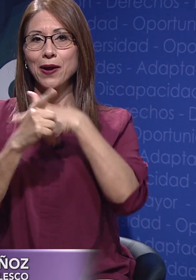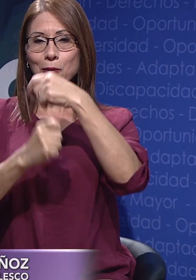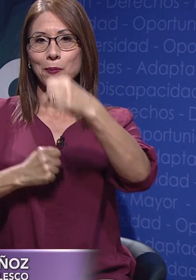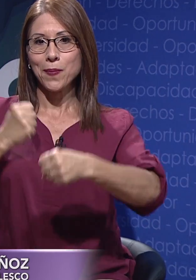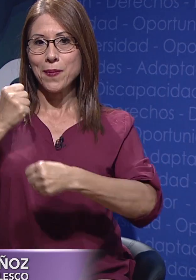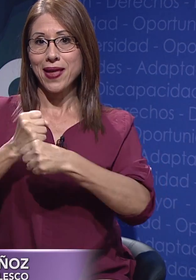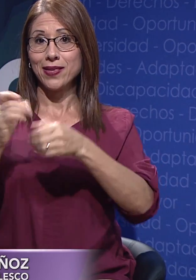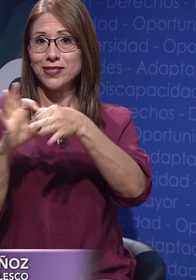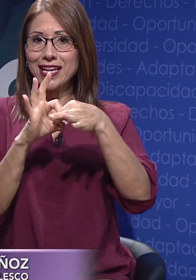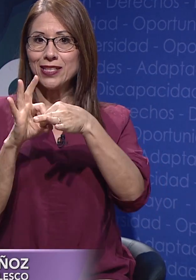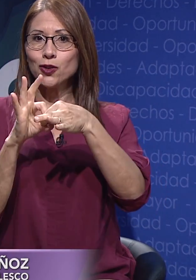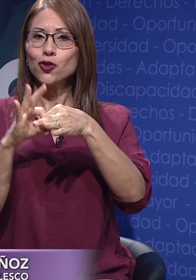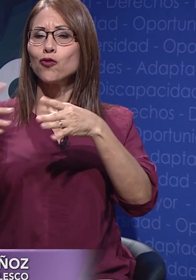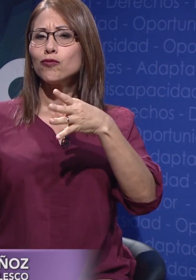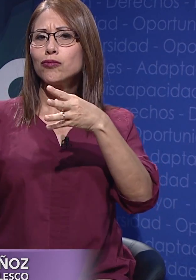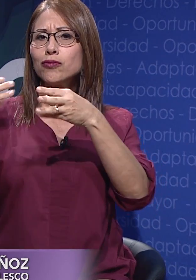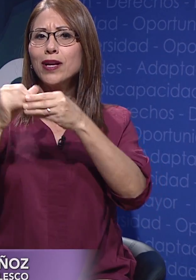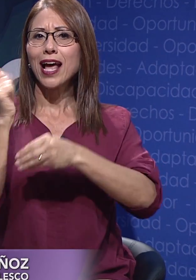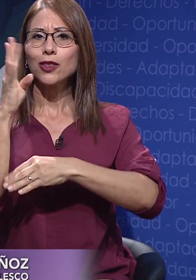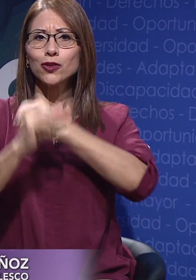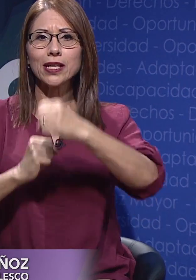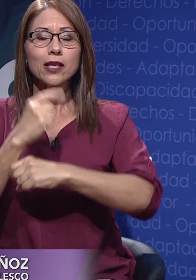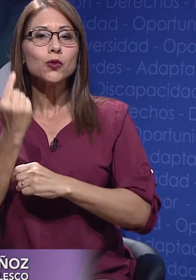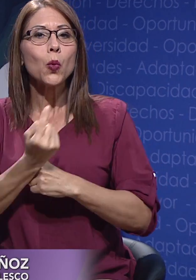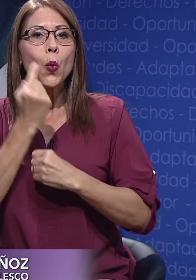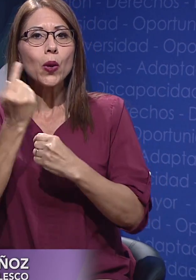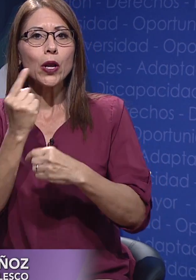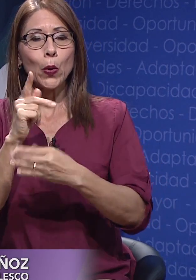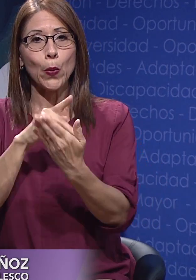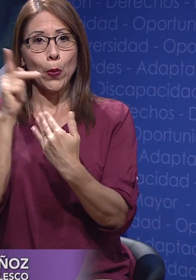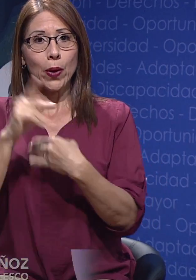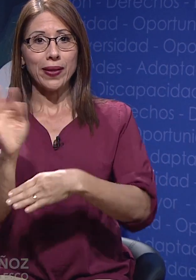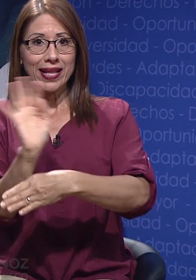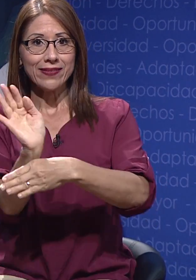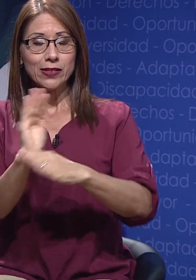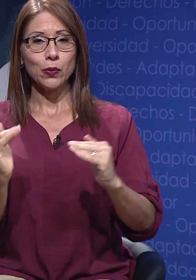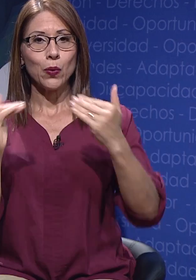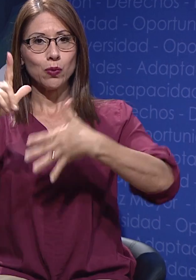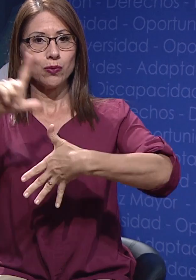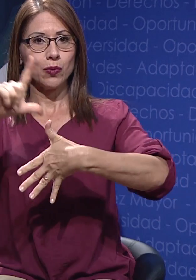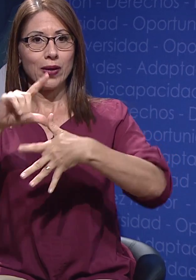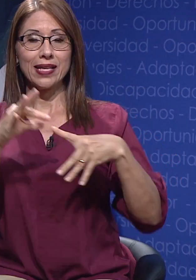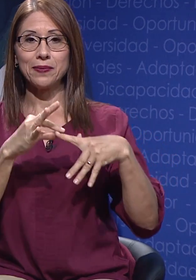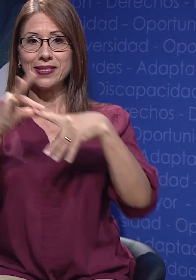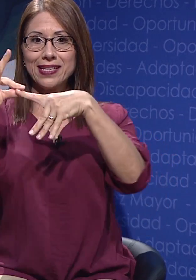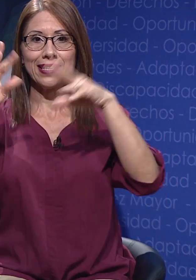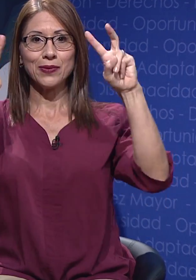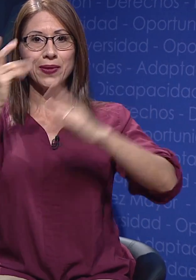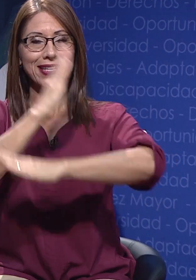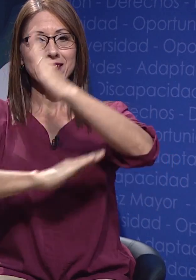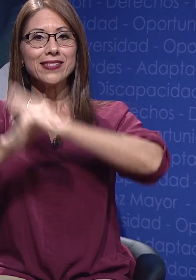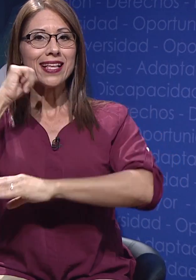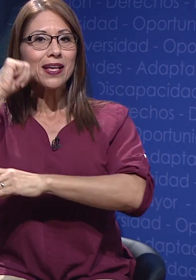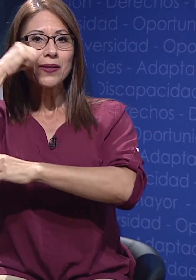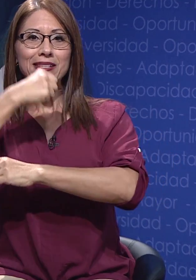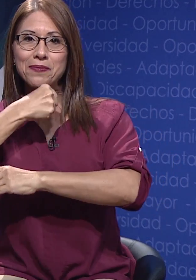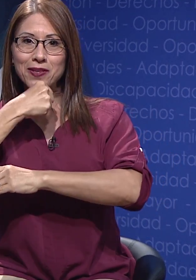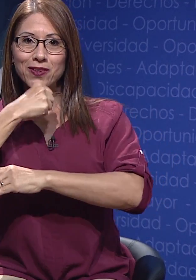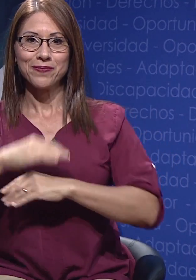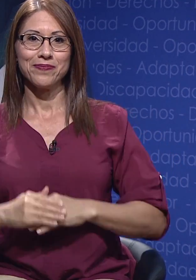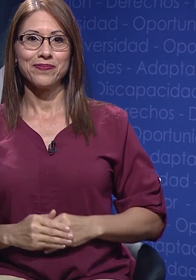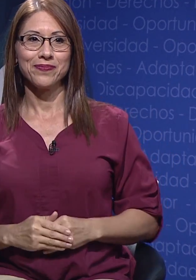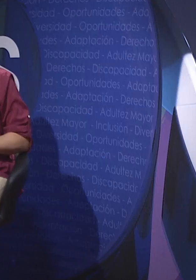Nexos. Cumplimos 14 años de ser el único espacio televisivo de Latinoamérica especializado en discapacidad y adultez mayor.